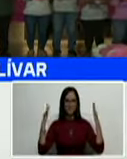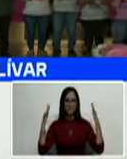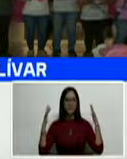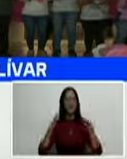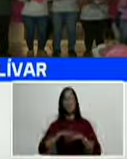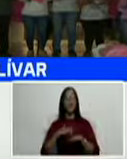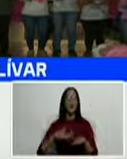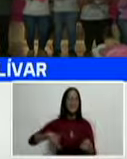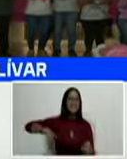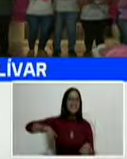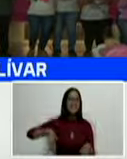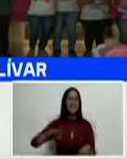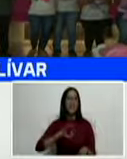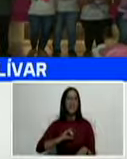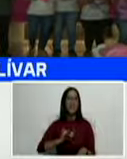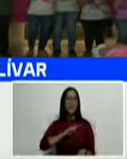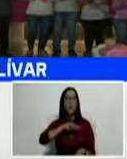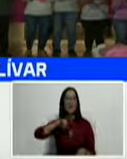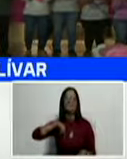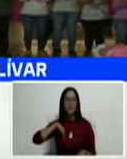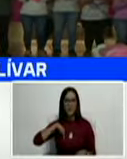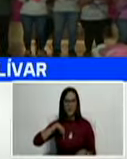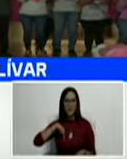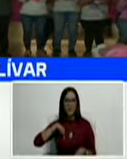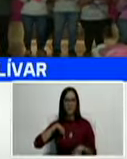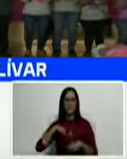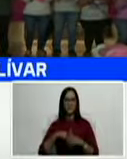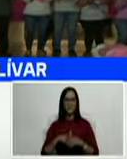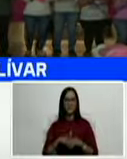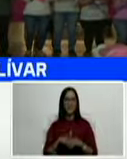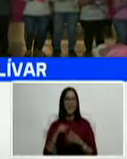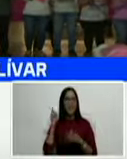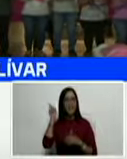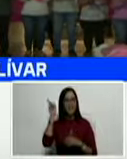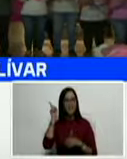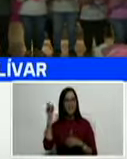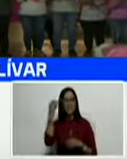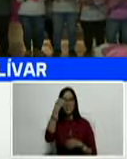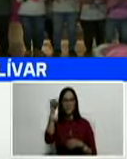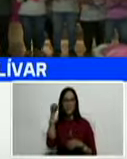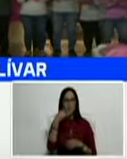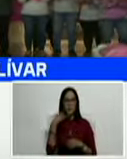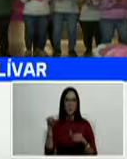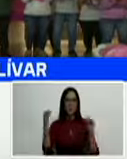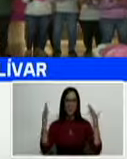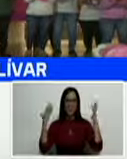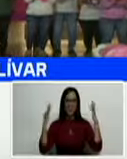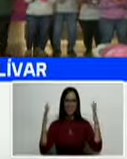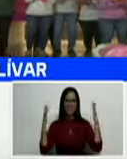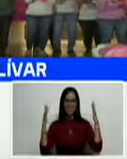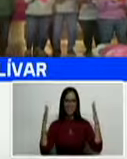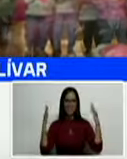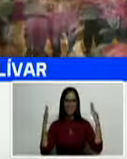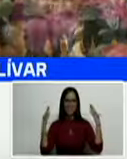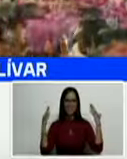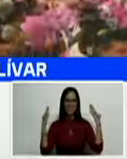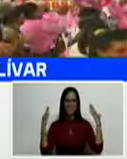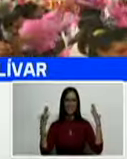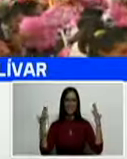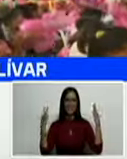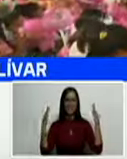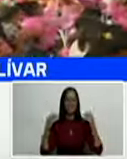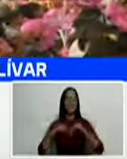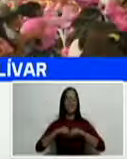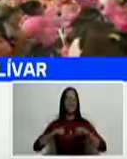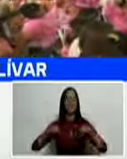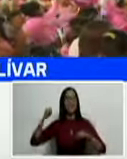¡Porque el Esequibo es! Y allá el Zulia, la tierra